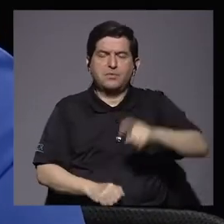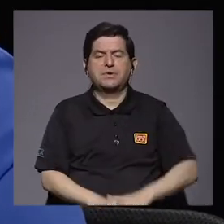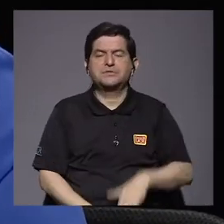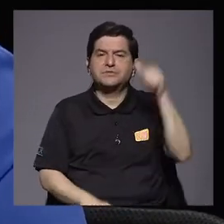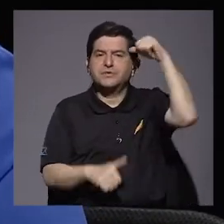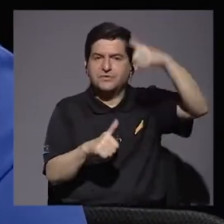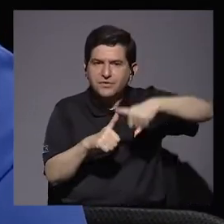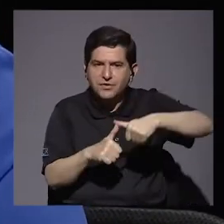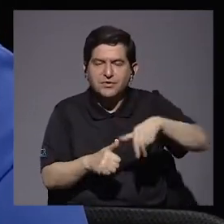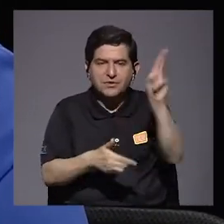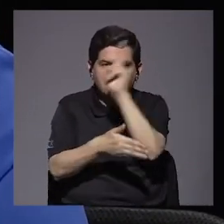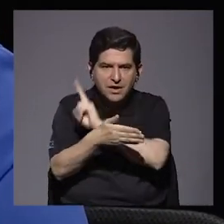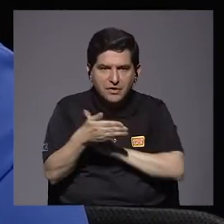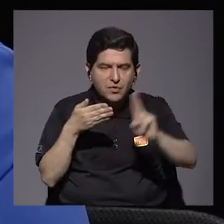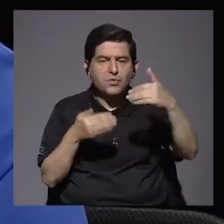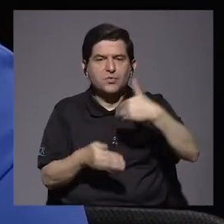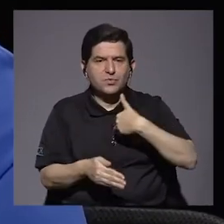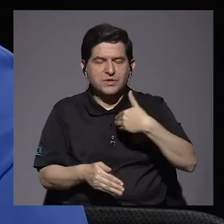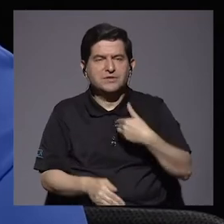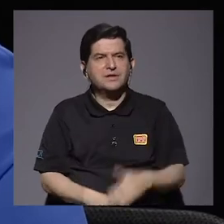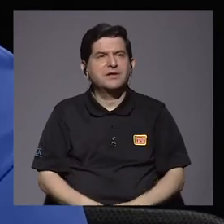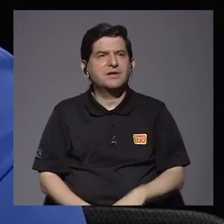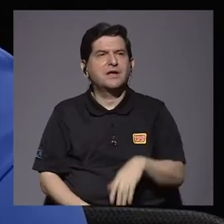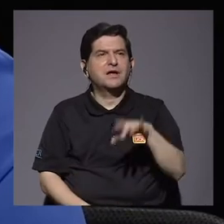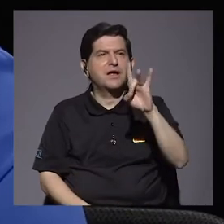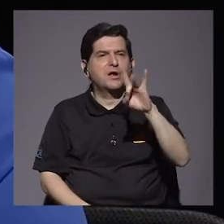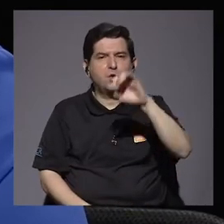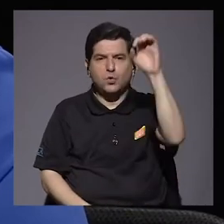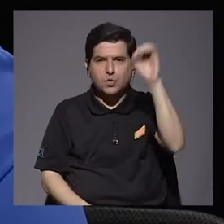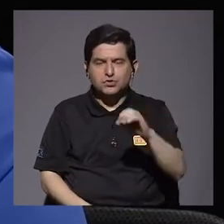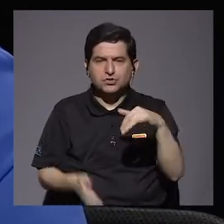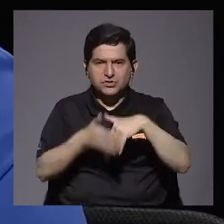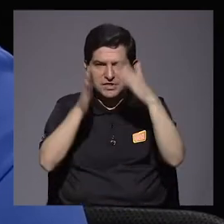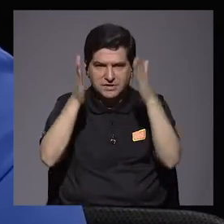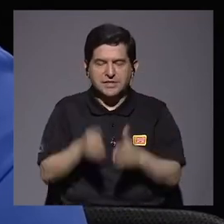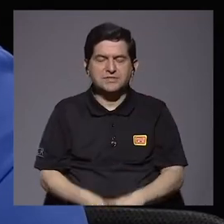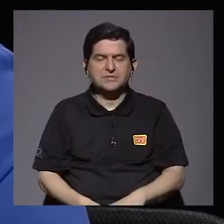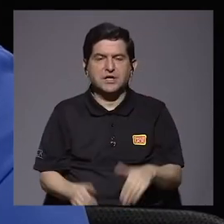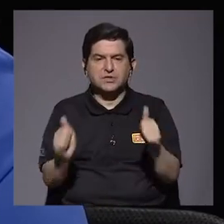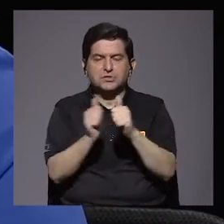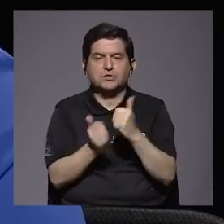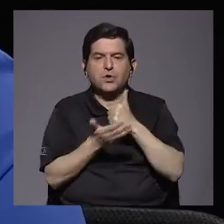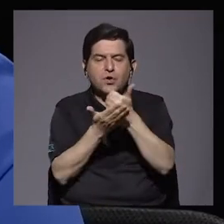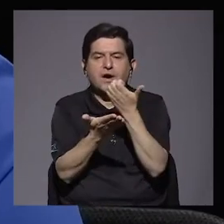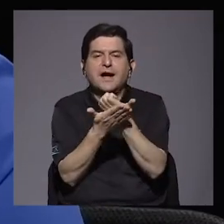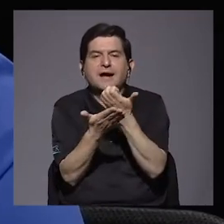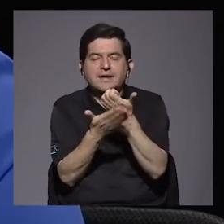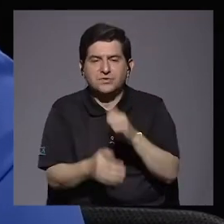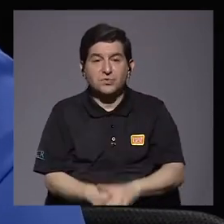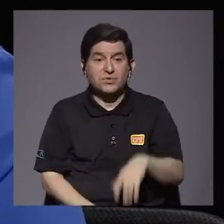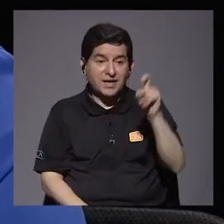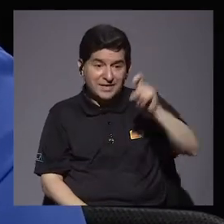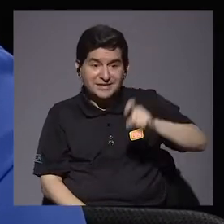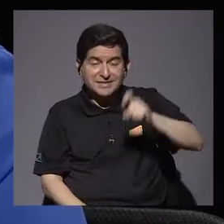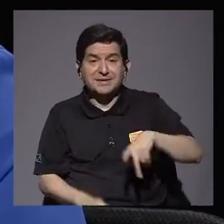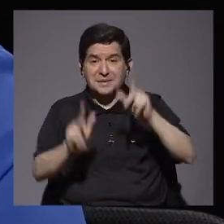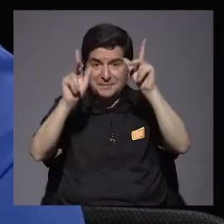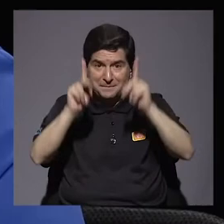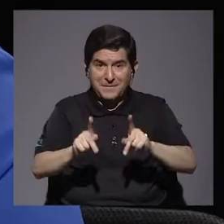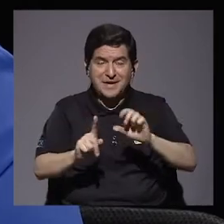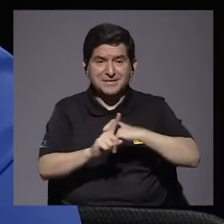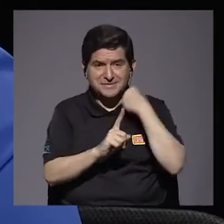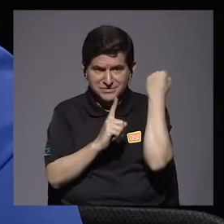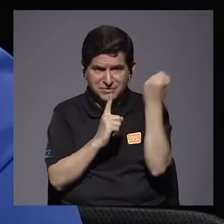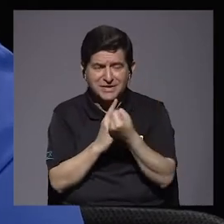tomemos en cuenta que la universidad tiene cerca de un 80% de estudiantes becados, que lo necesitan, porque son personas en